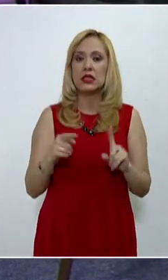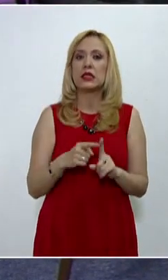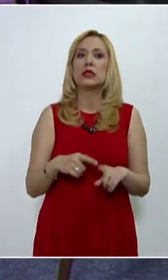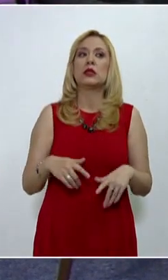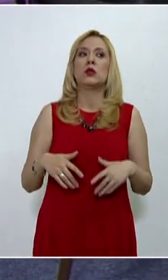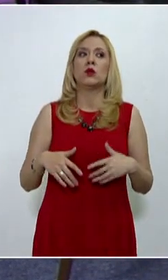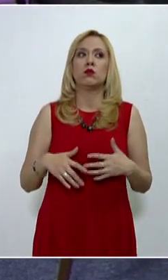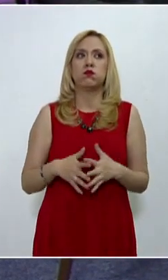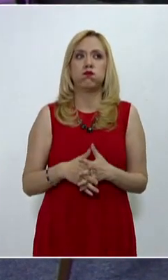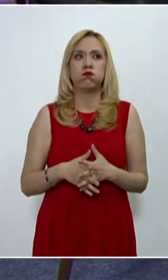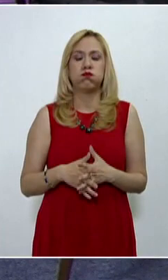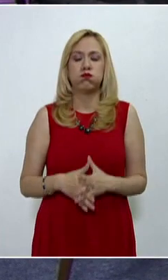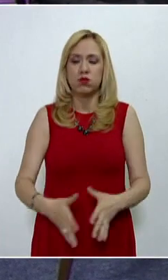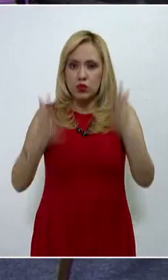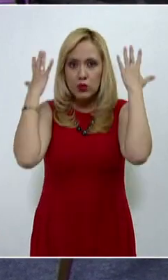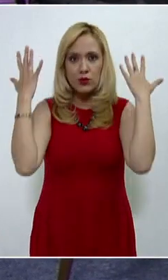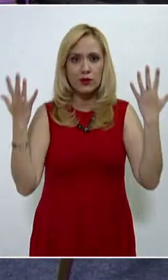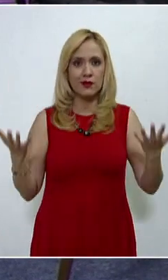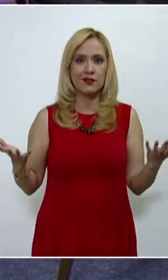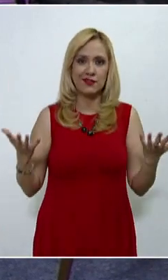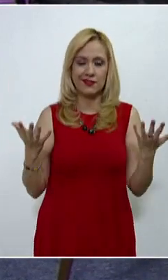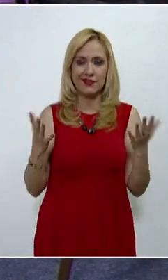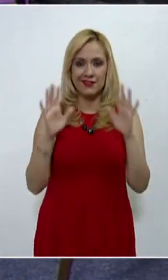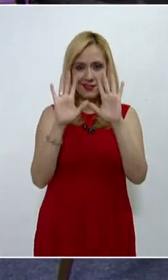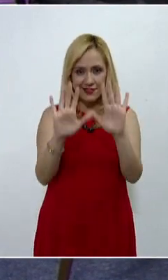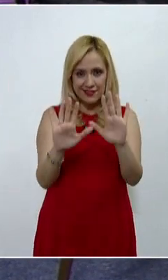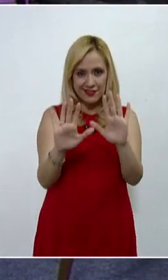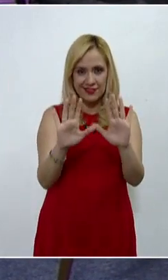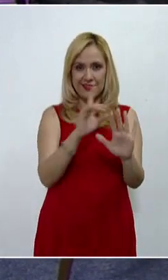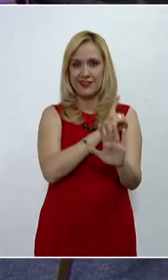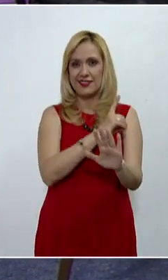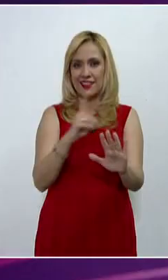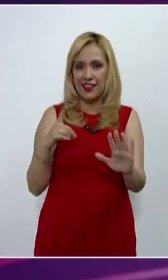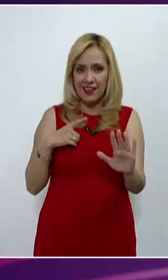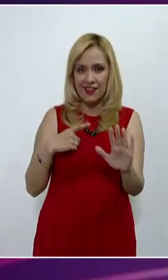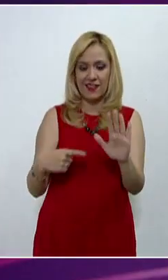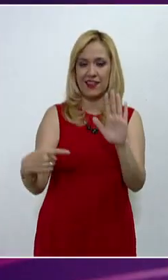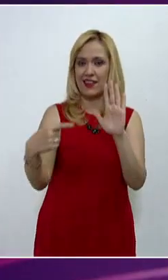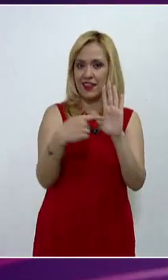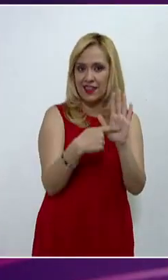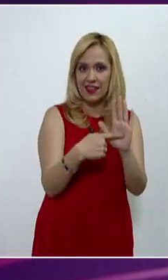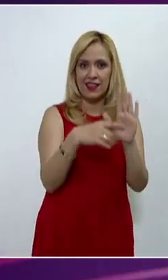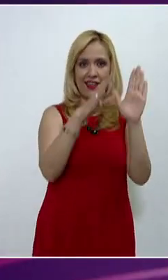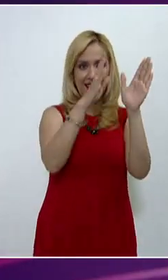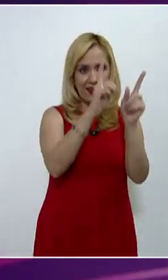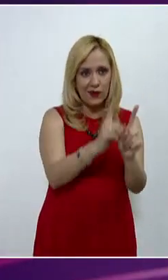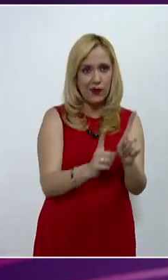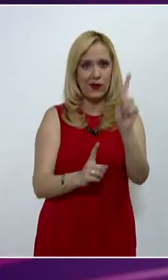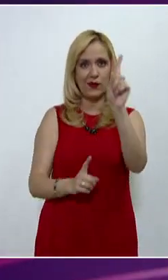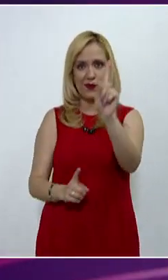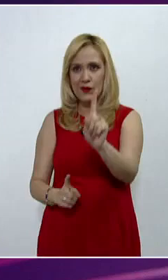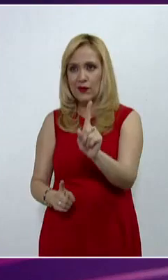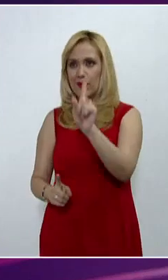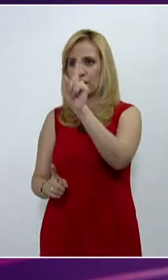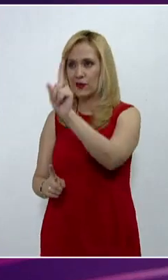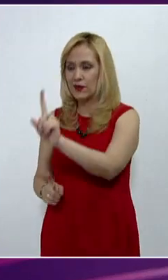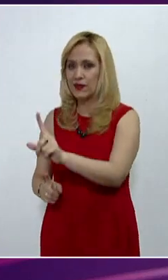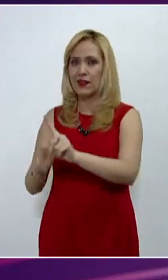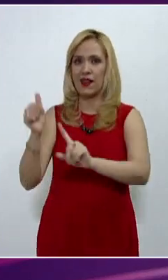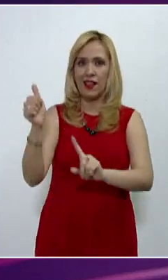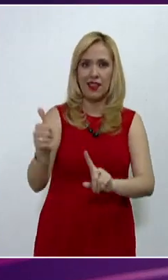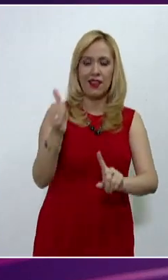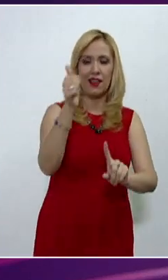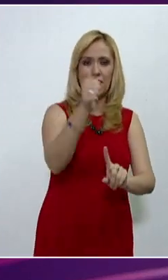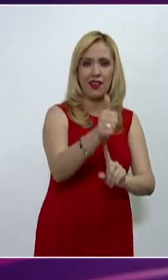compulsiva. Lo que hace es que aquello que debería estar individualizado en función de la naturaleza